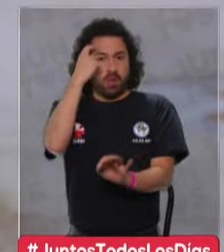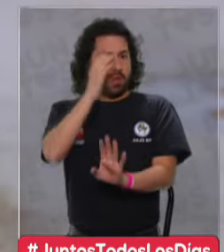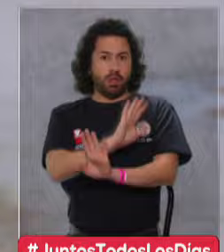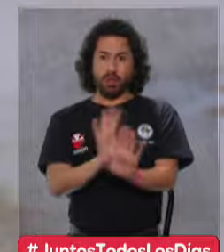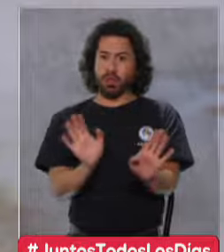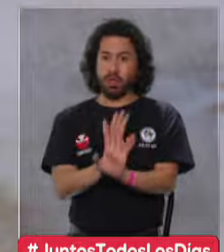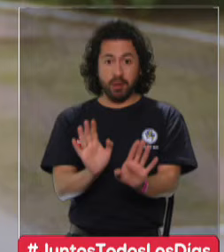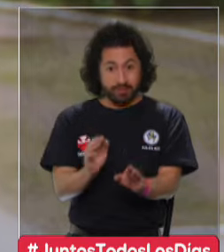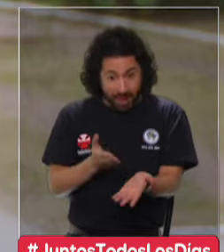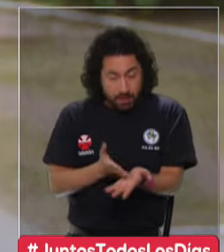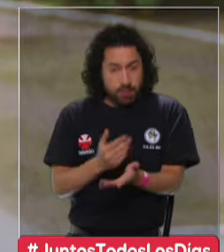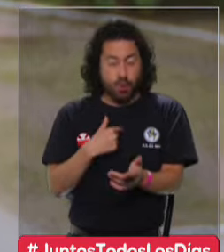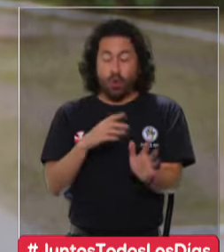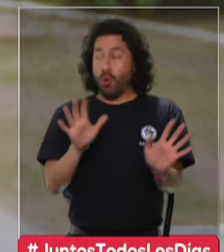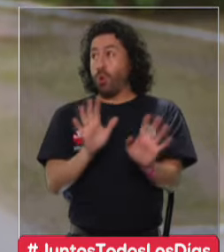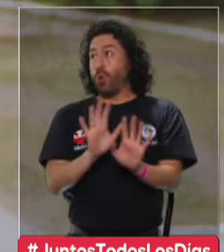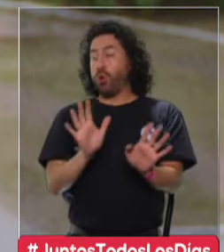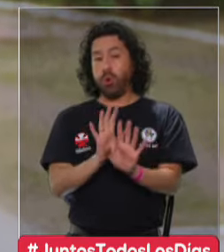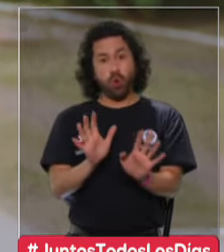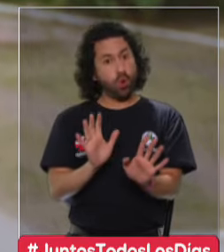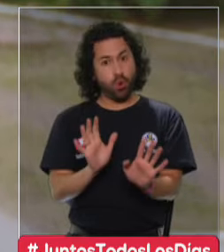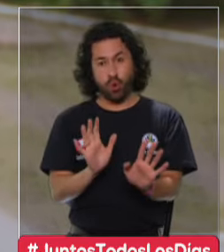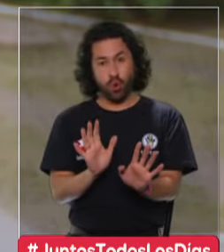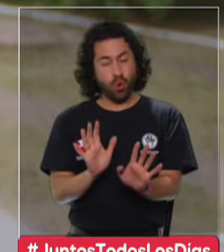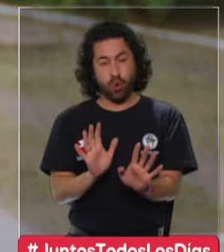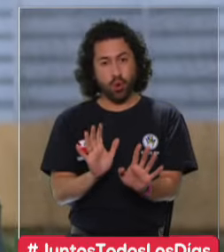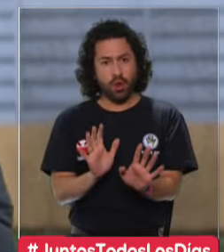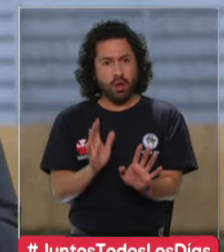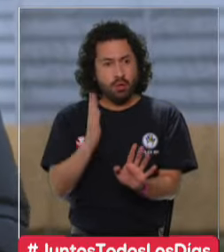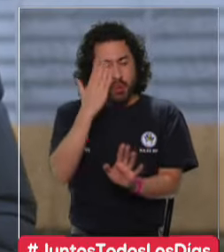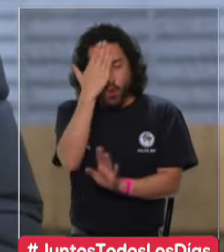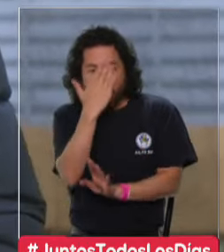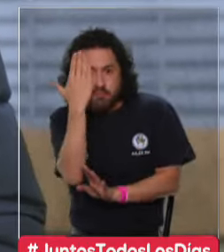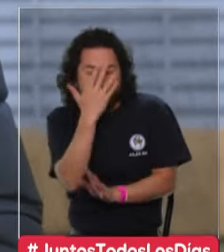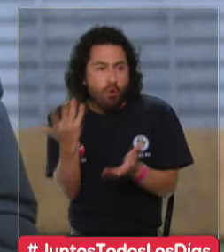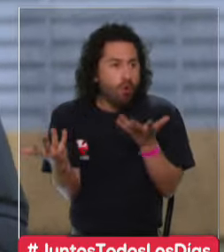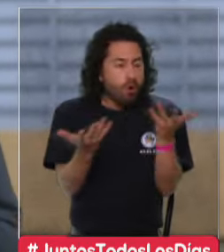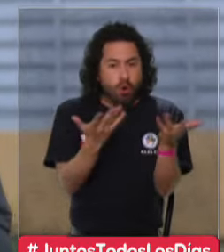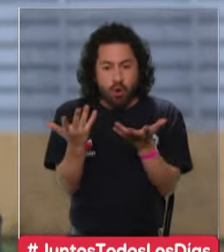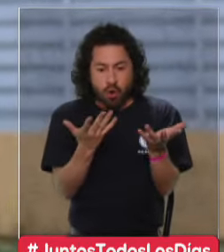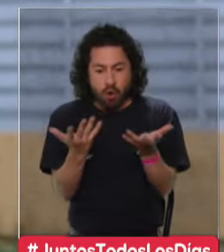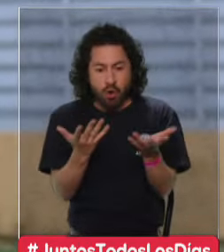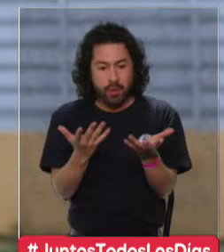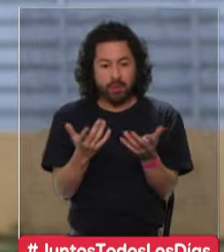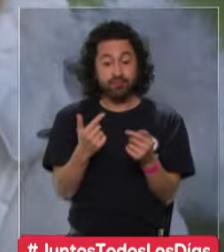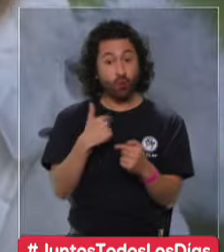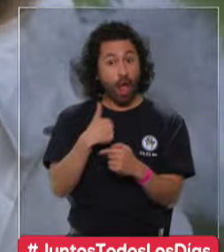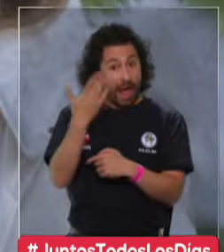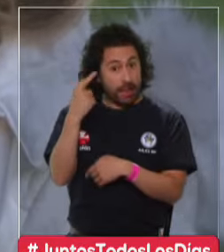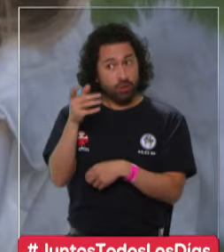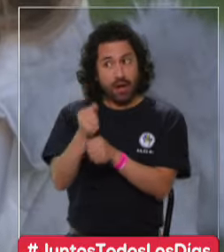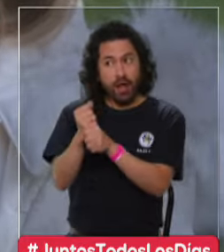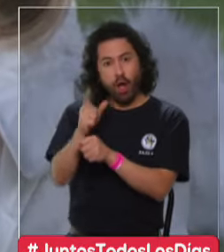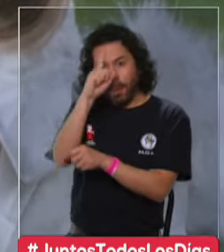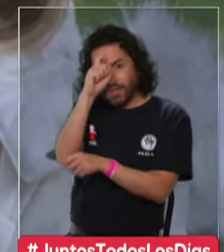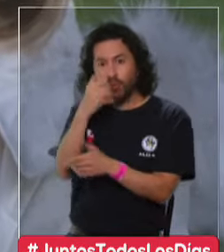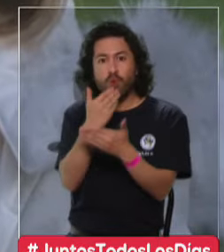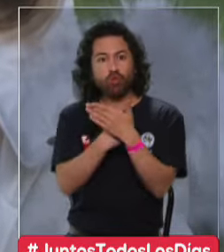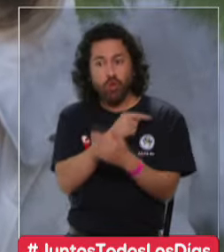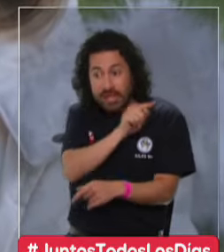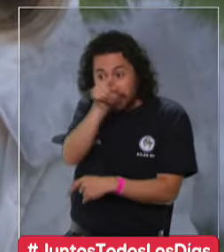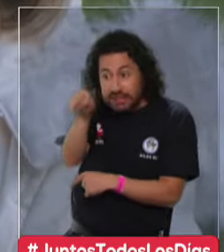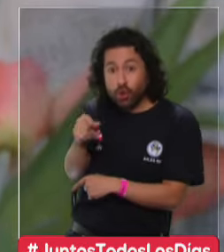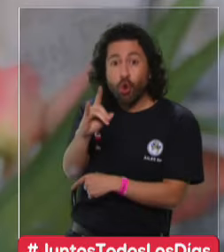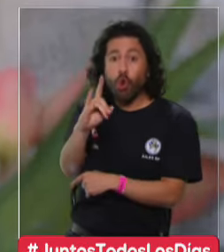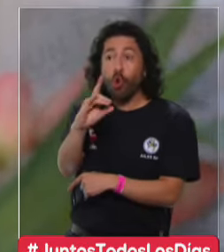Al principio impactados. Impactados, obviamente, preocupados. Yo trabajo en el hospital. Y yo cuando llegué a la UCI, yo